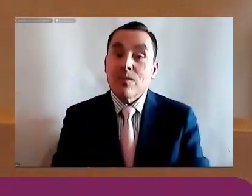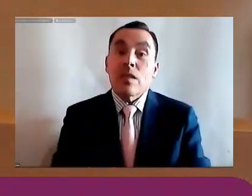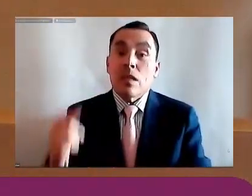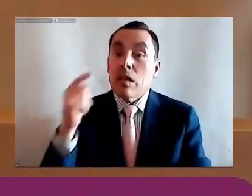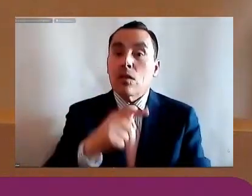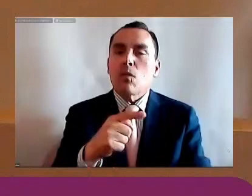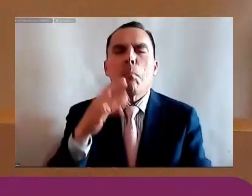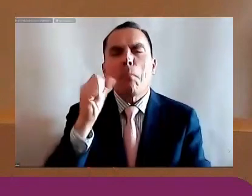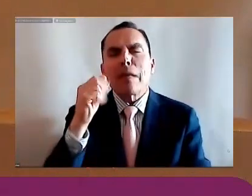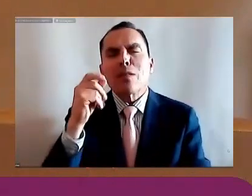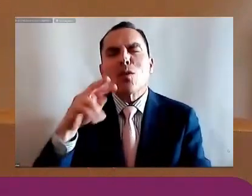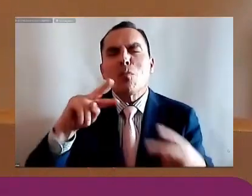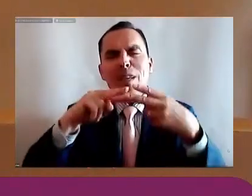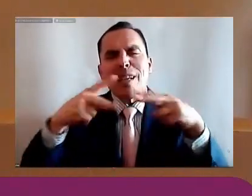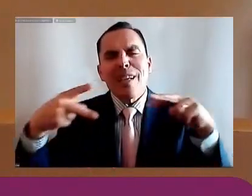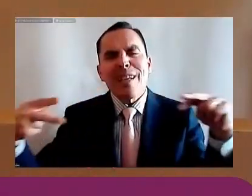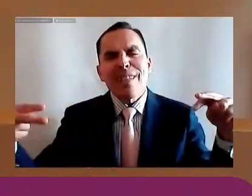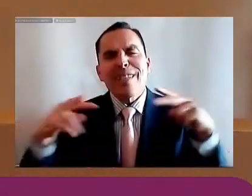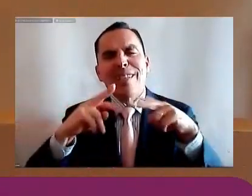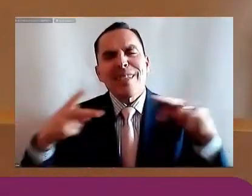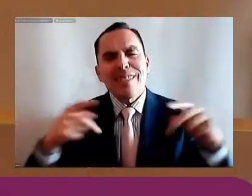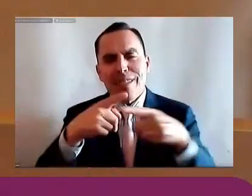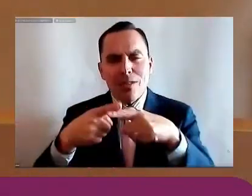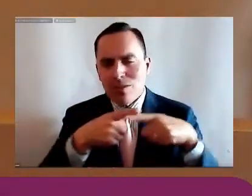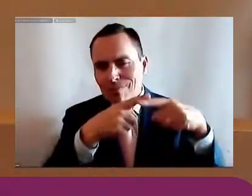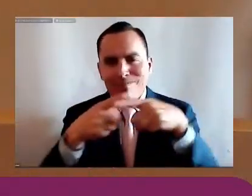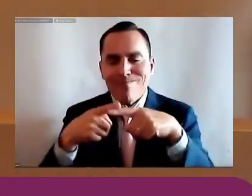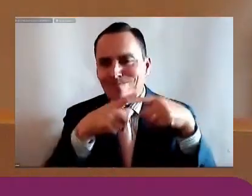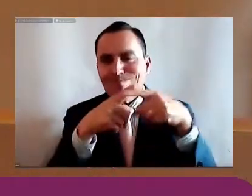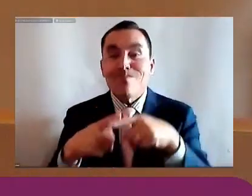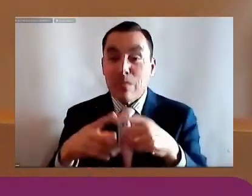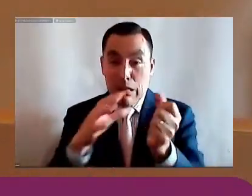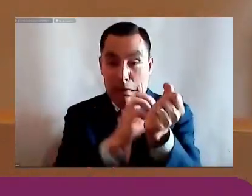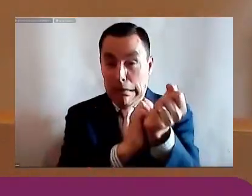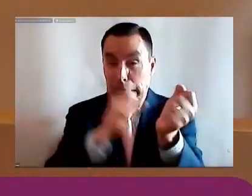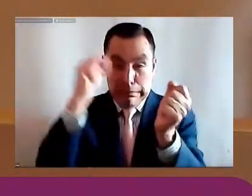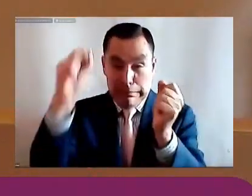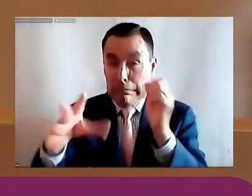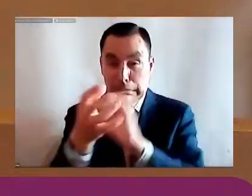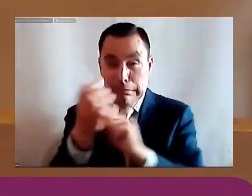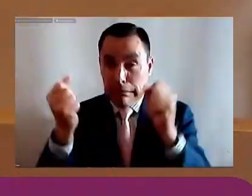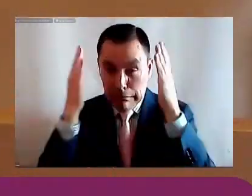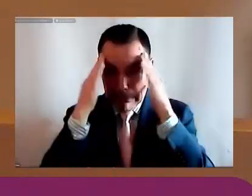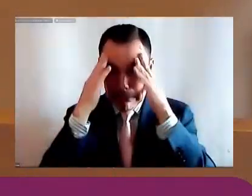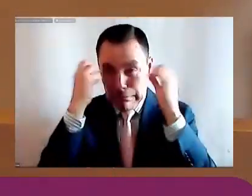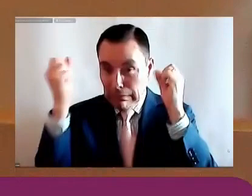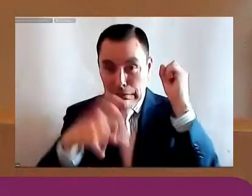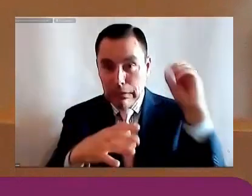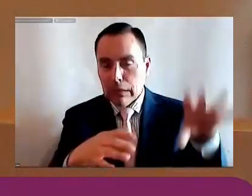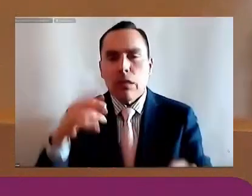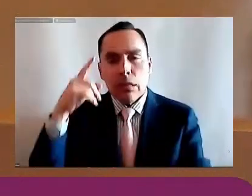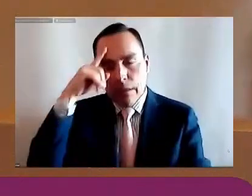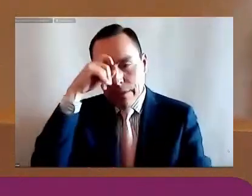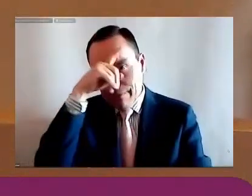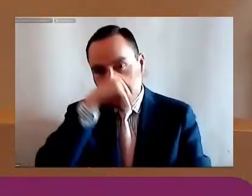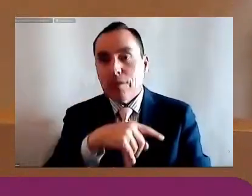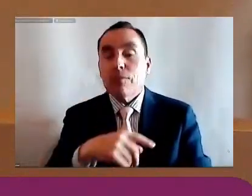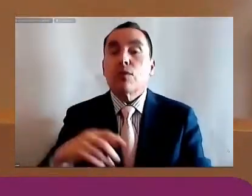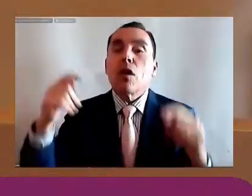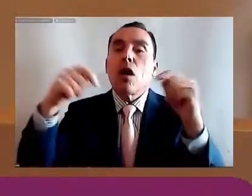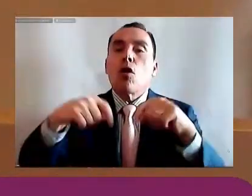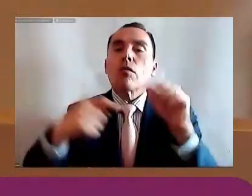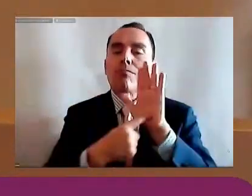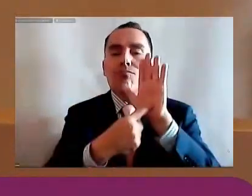sociedad, cuesta mucho sacártela, ¿no? Y entonces la idea de visibilizar eso es justamente mostrarlo.